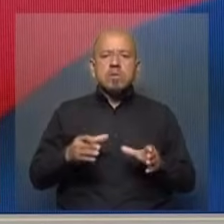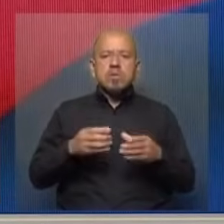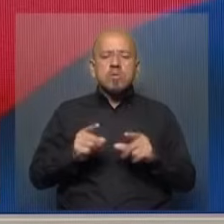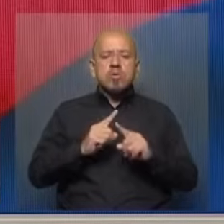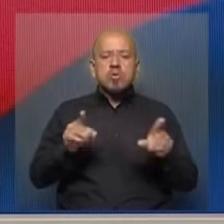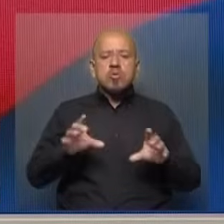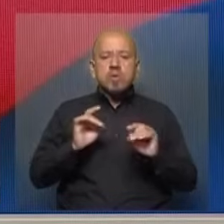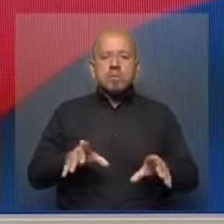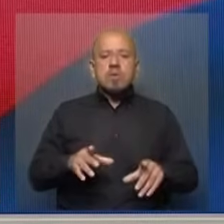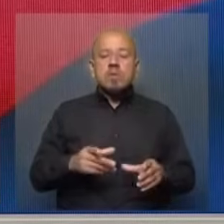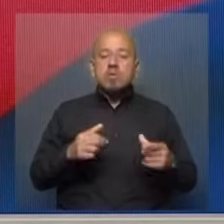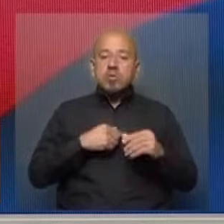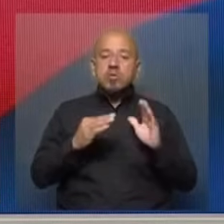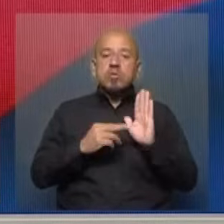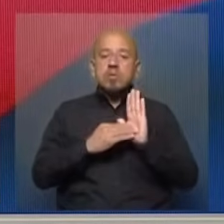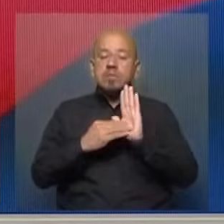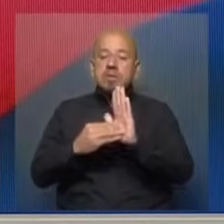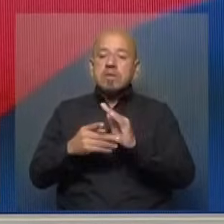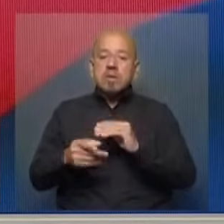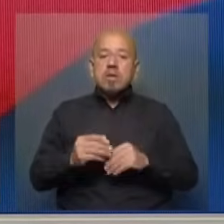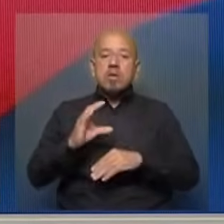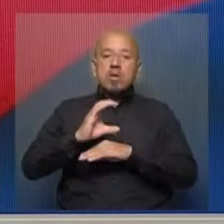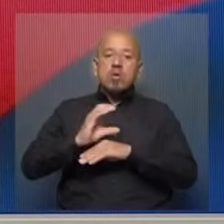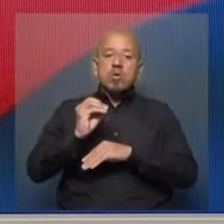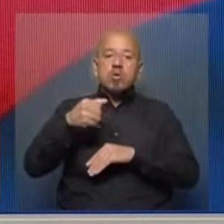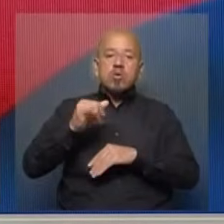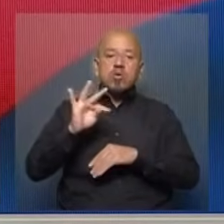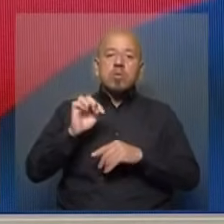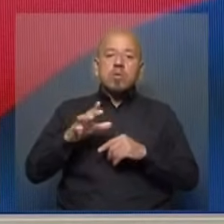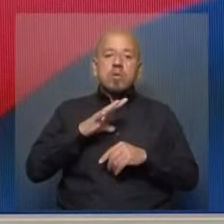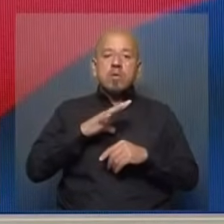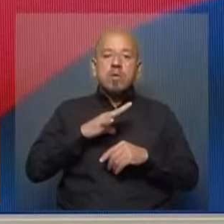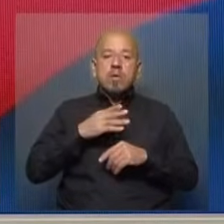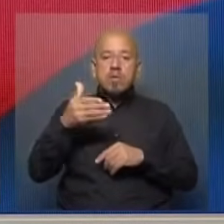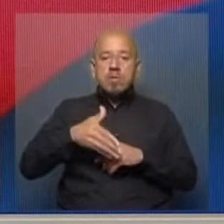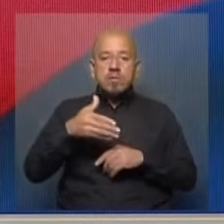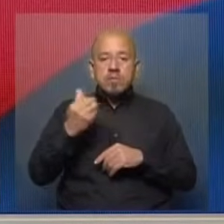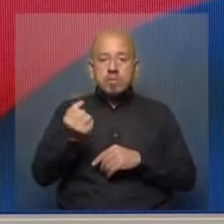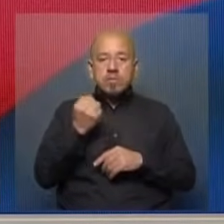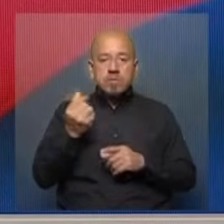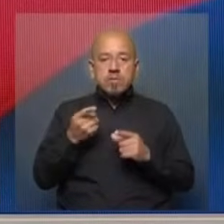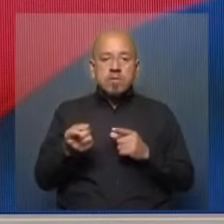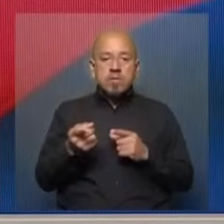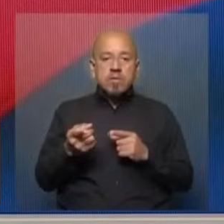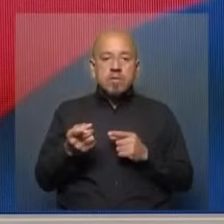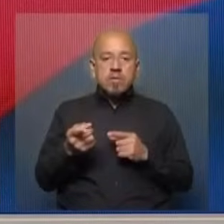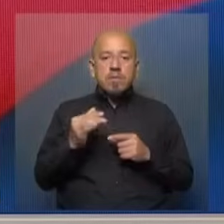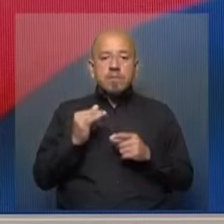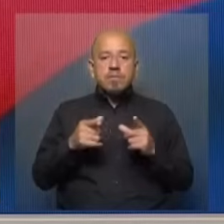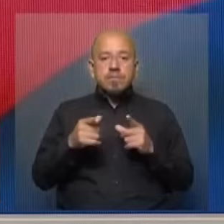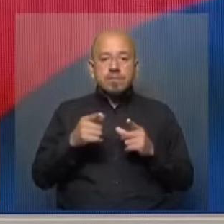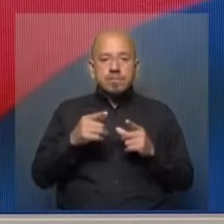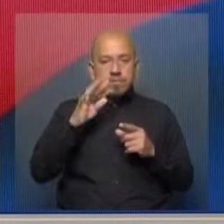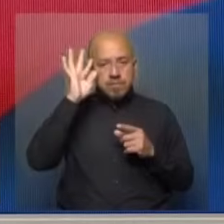solo las bases, son representantes de los comités. O sea, hay una participación importante. Y después yo sí creo que se tiene que